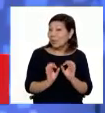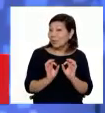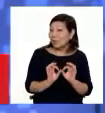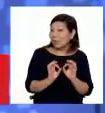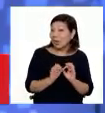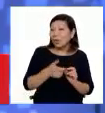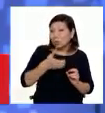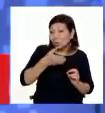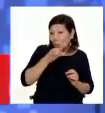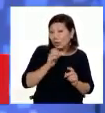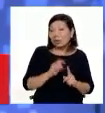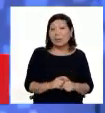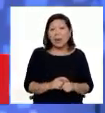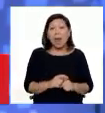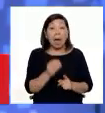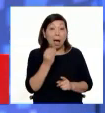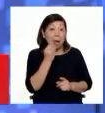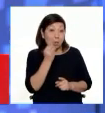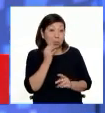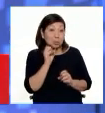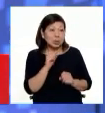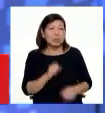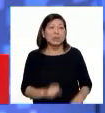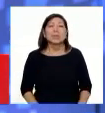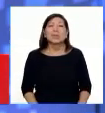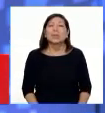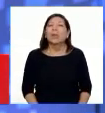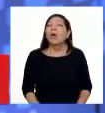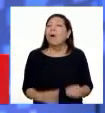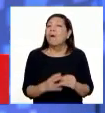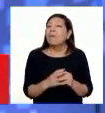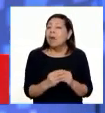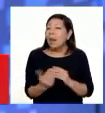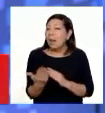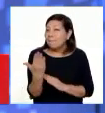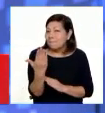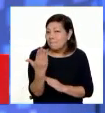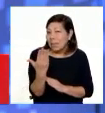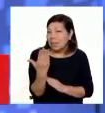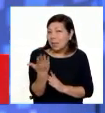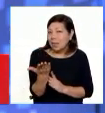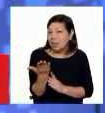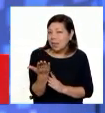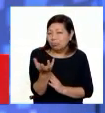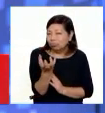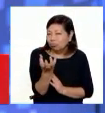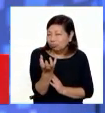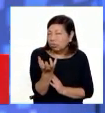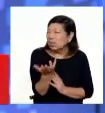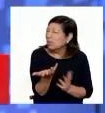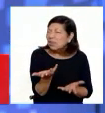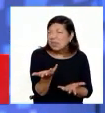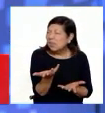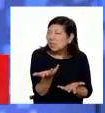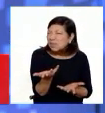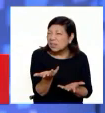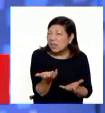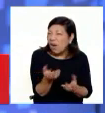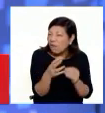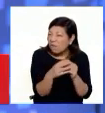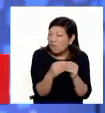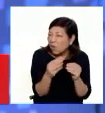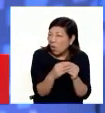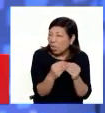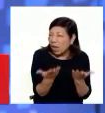también con la bebida durante el almuerzo, sobre todo. Usted nos habla de las frutas en la mañana y nos habla de un pirex. Sí. Entonces, estamos hablando de